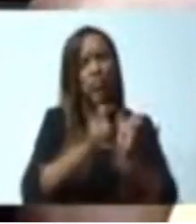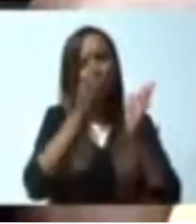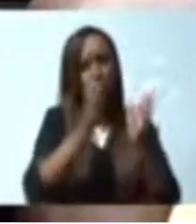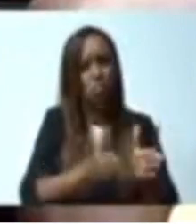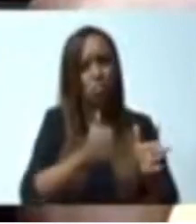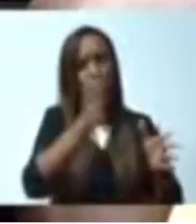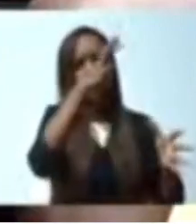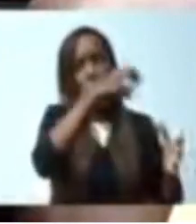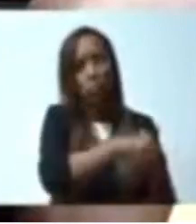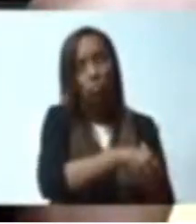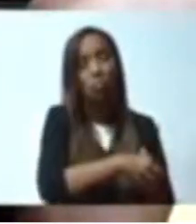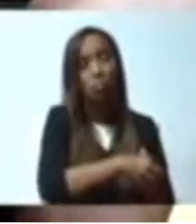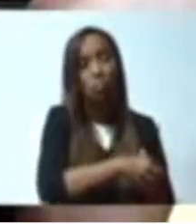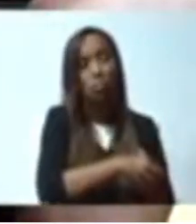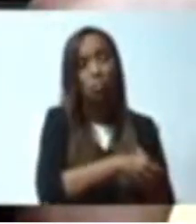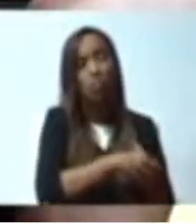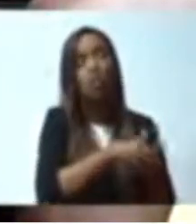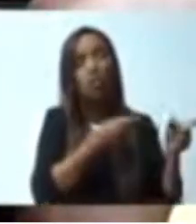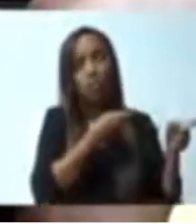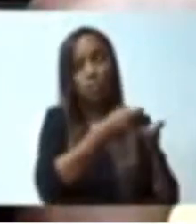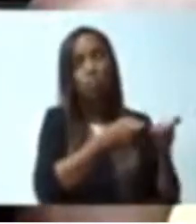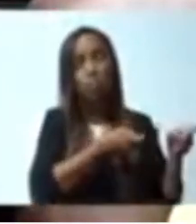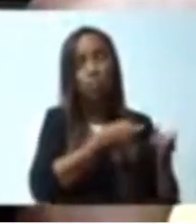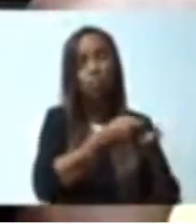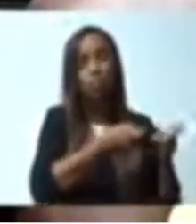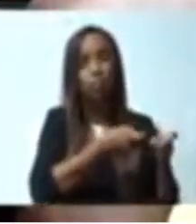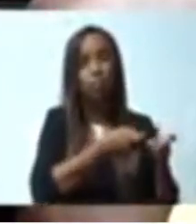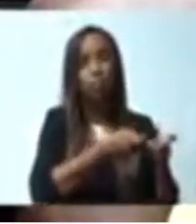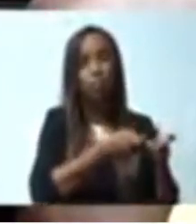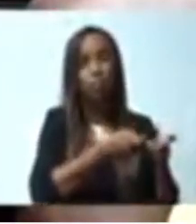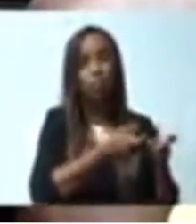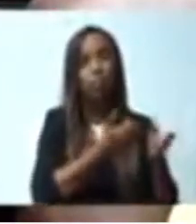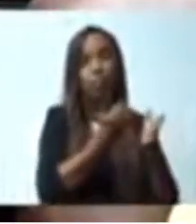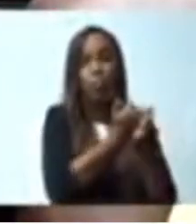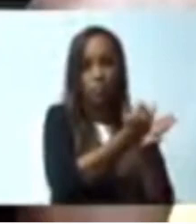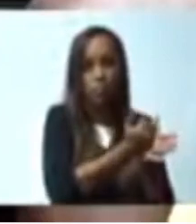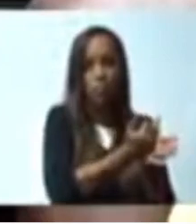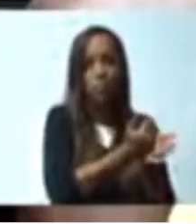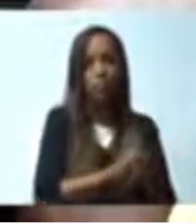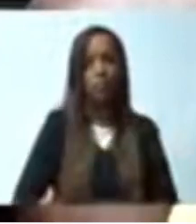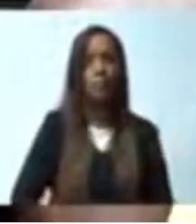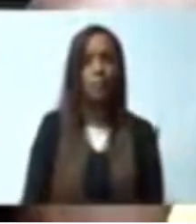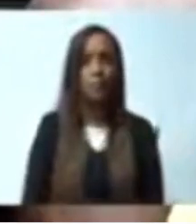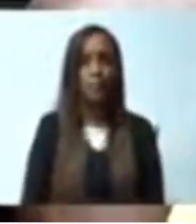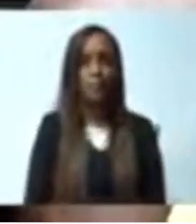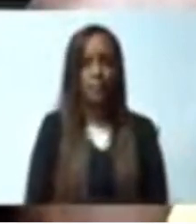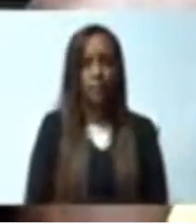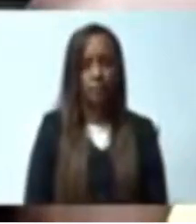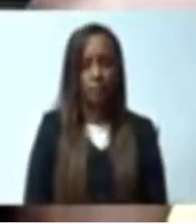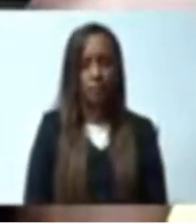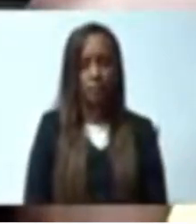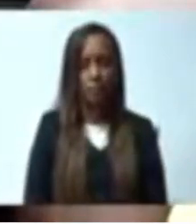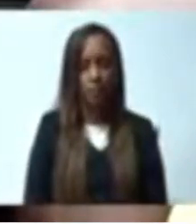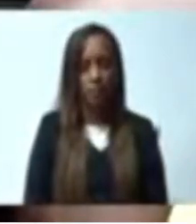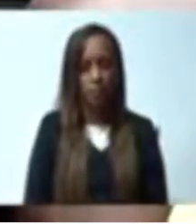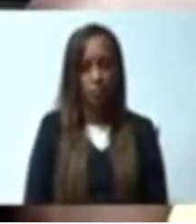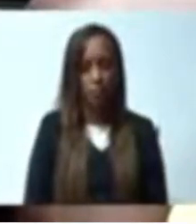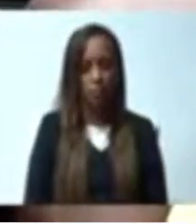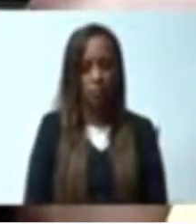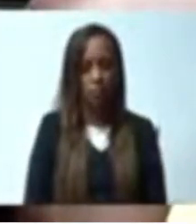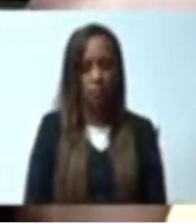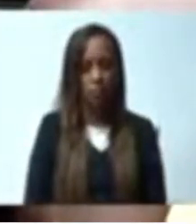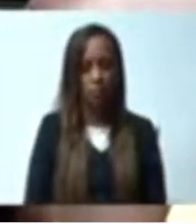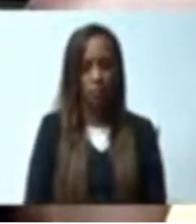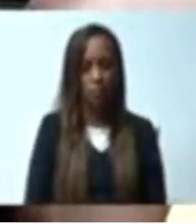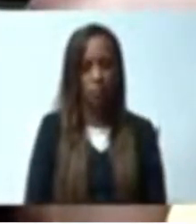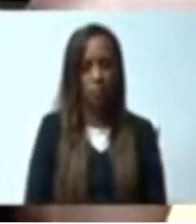proyecto es sabio, que permite que haya una pluralidad de profesiones que puedan integrar y enriquecer ese órgano. Es más,